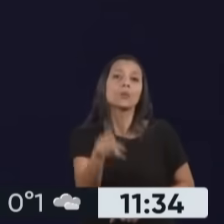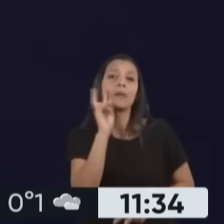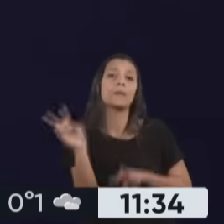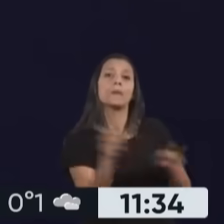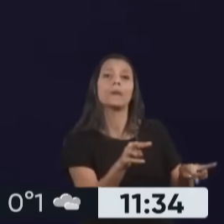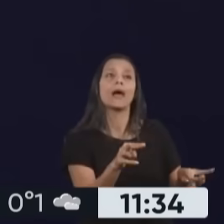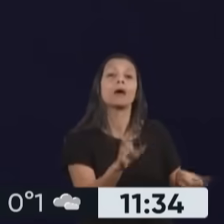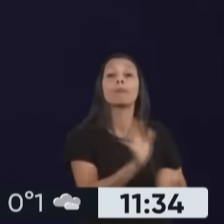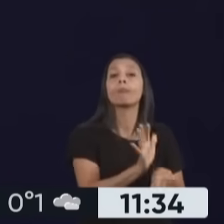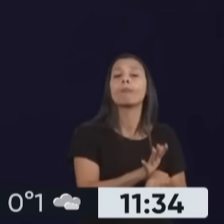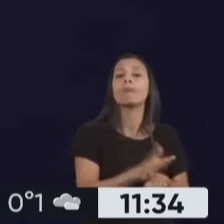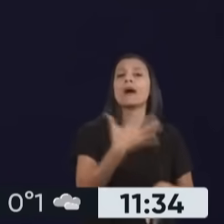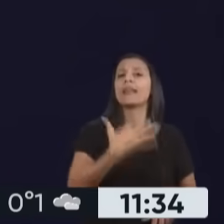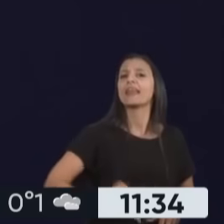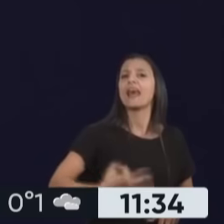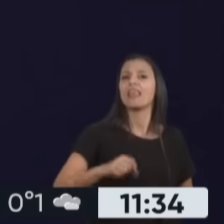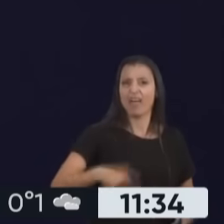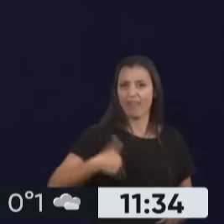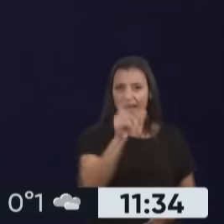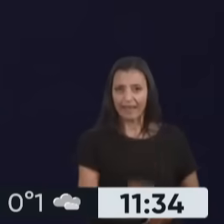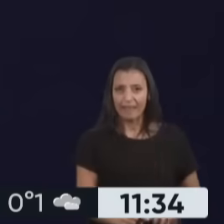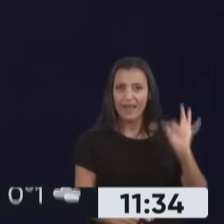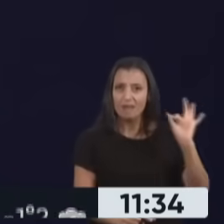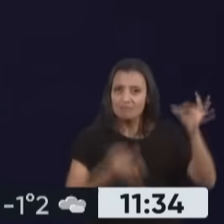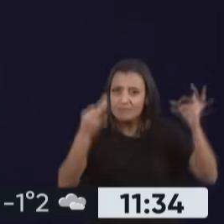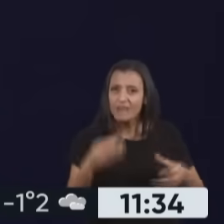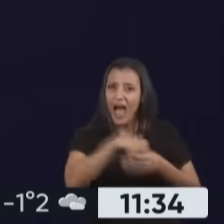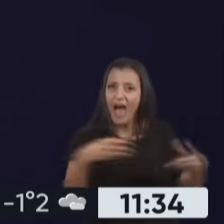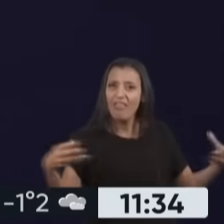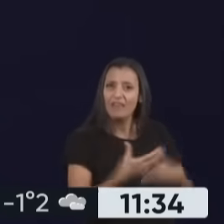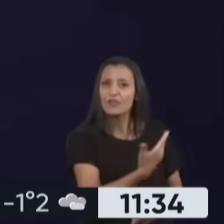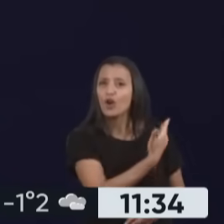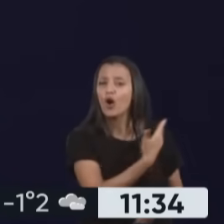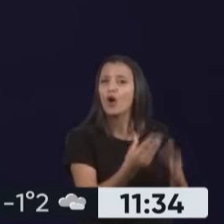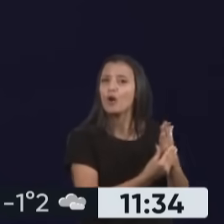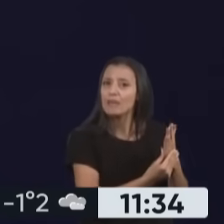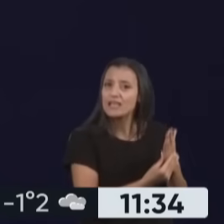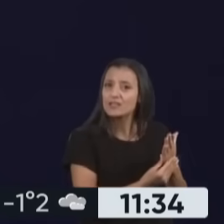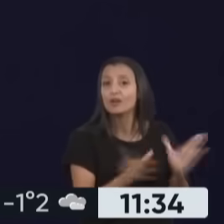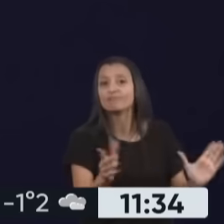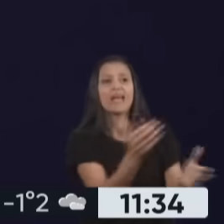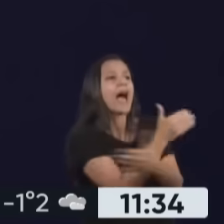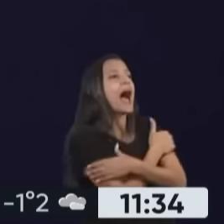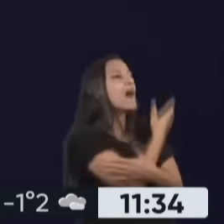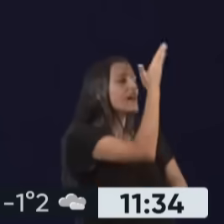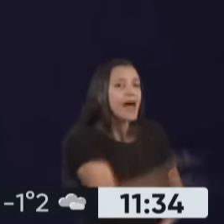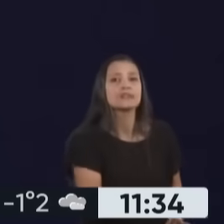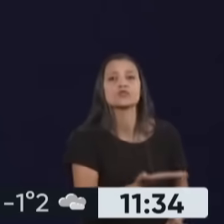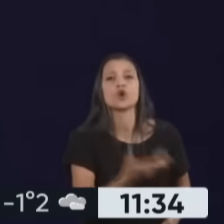la realidad de lo que pasa en la Argentina, especialmente dentro del Gabinete Nacional. Así que abrazo grande, Guillermo.